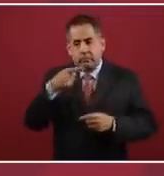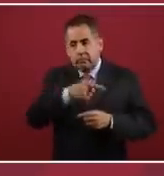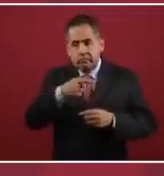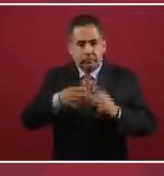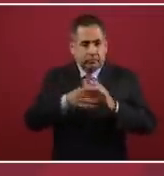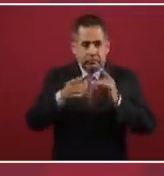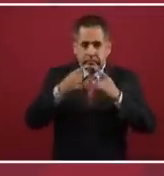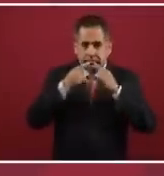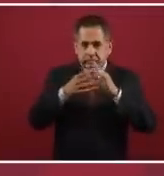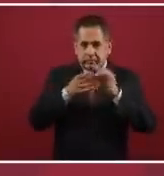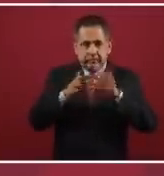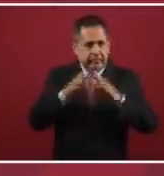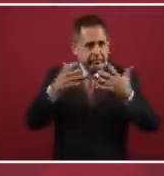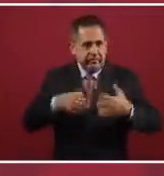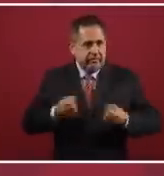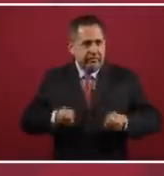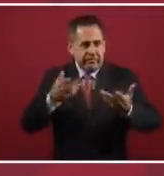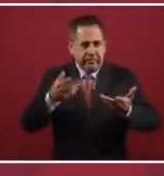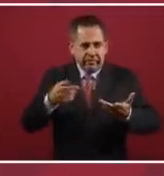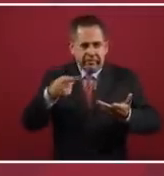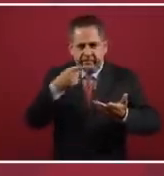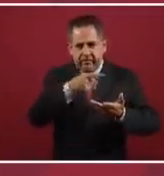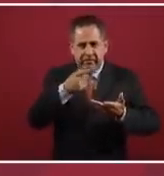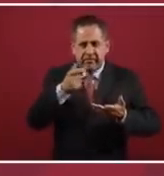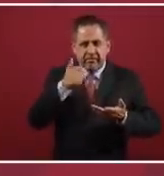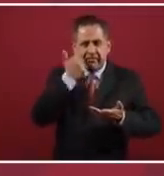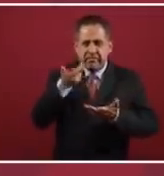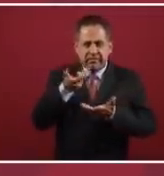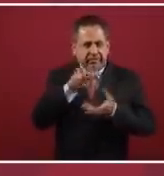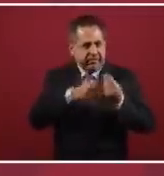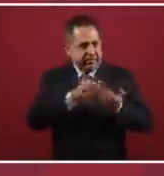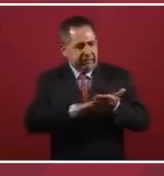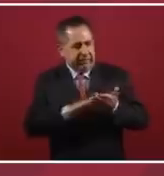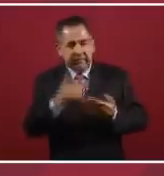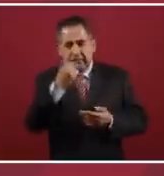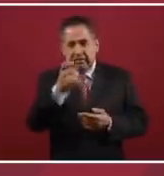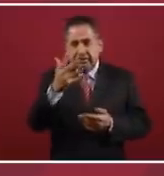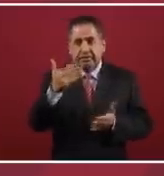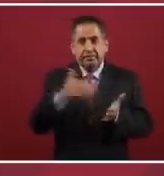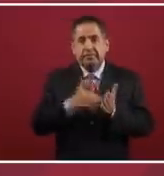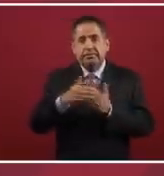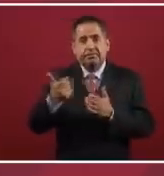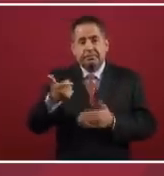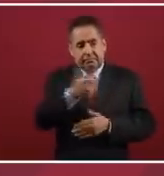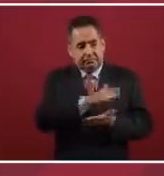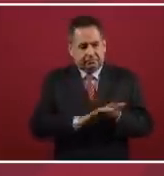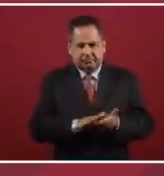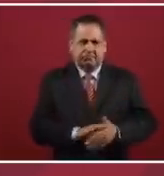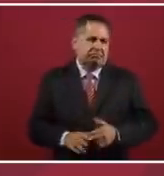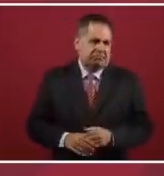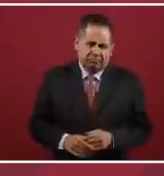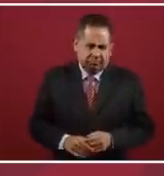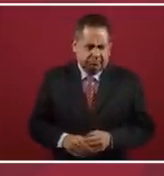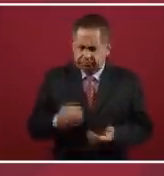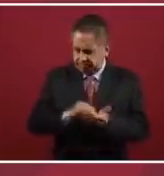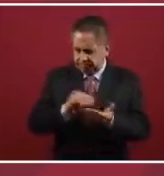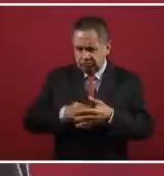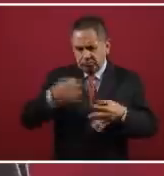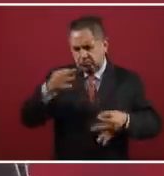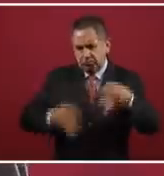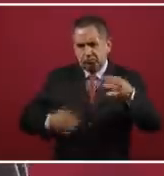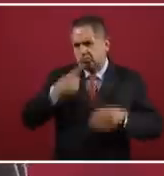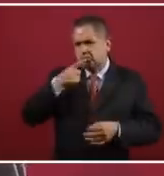supuestos daños a la empresa, por una indemnización, 150 millones de pesos, y está el juicio sobre eso.